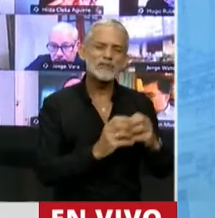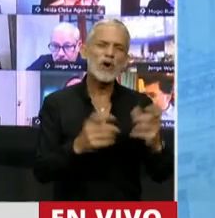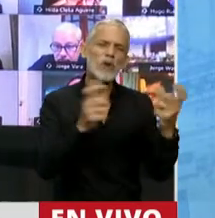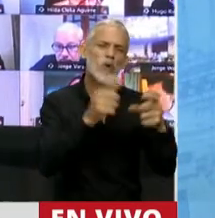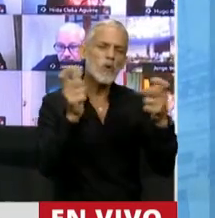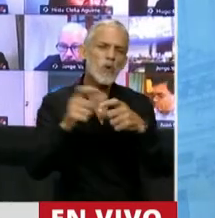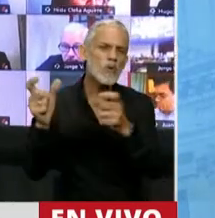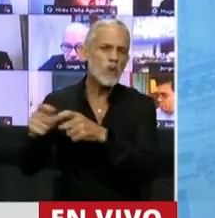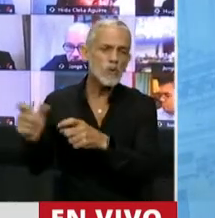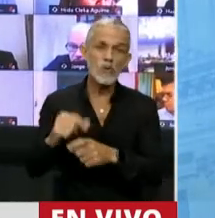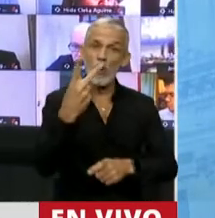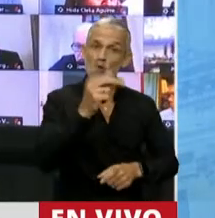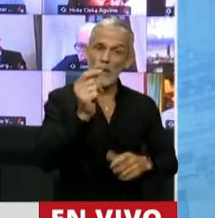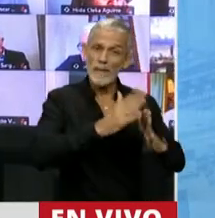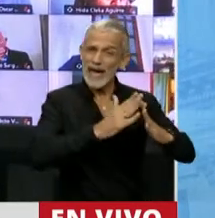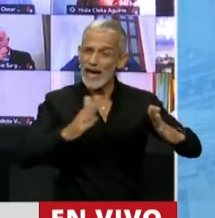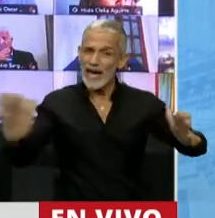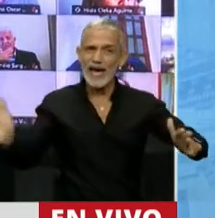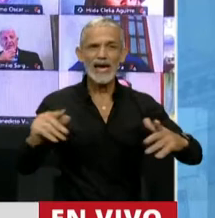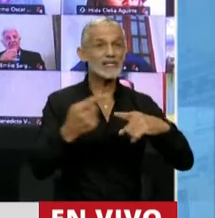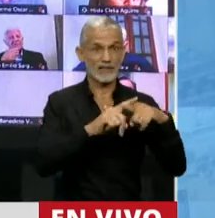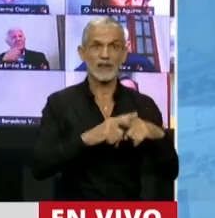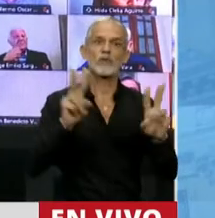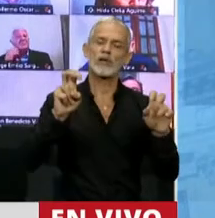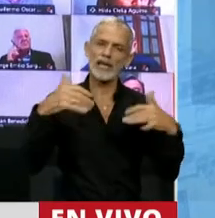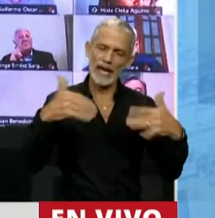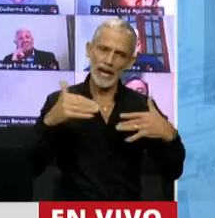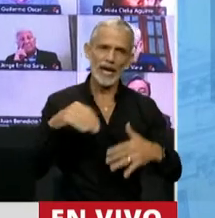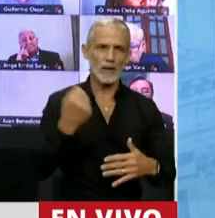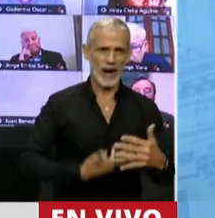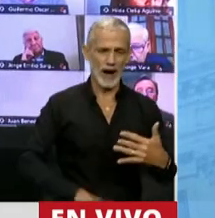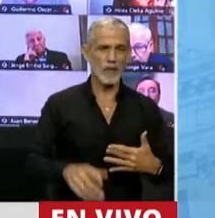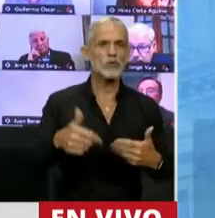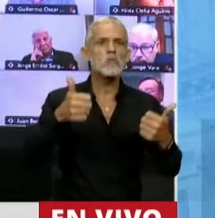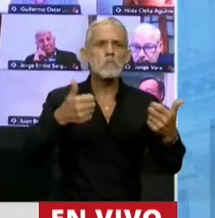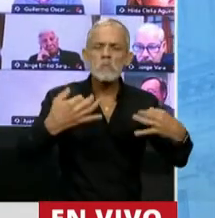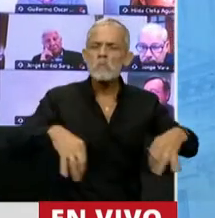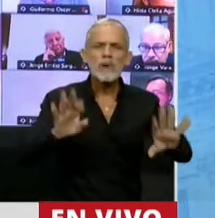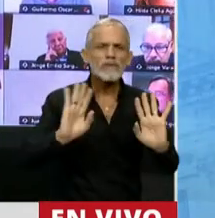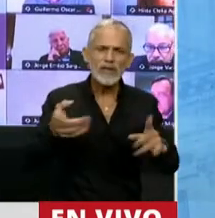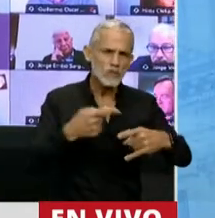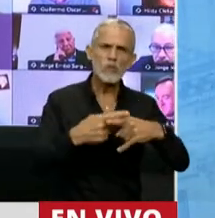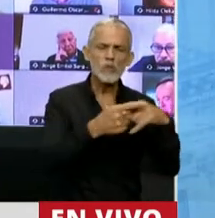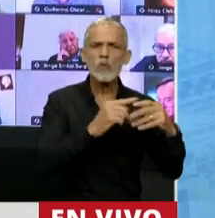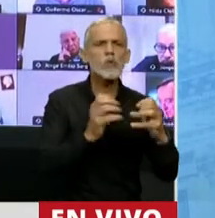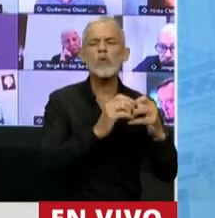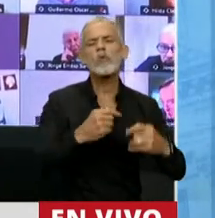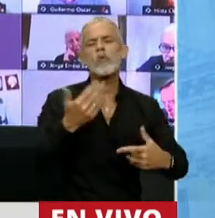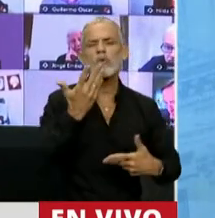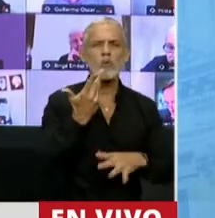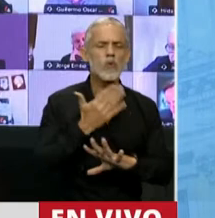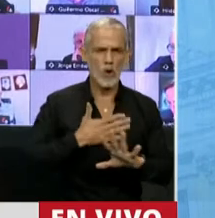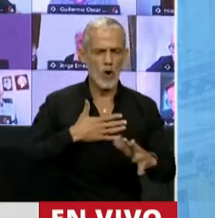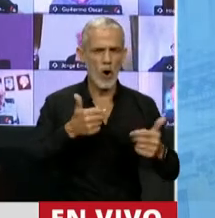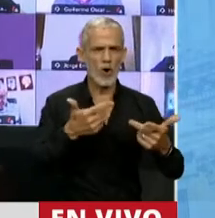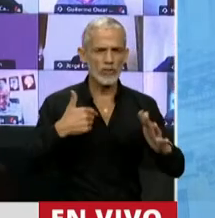distintas y durante 2 meses debatimos este tema tan importante. Celebro que podamos debatir, pero le